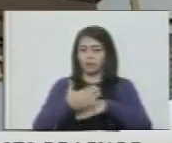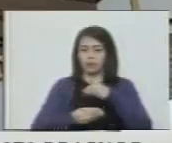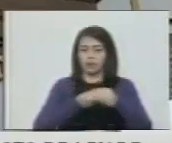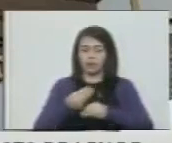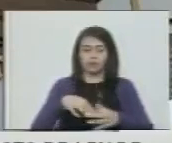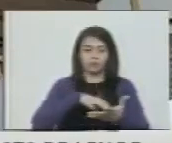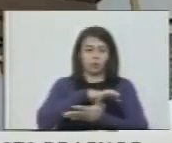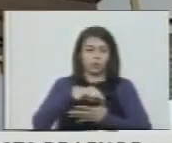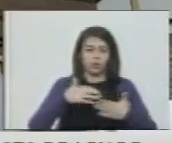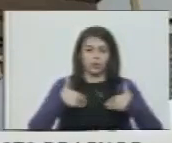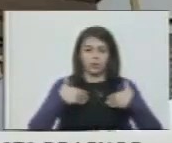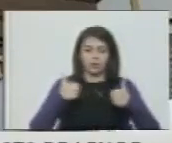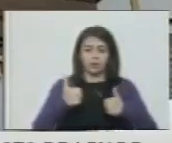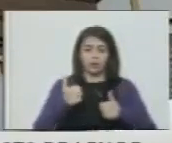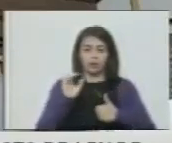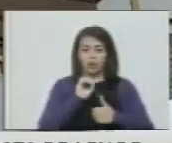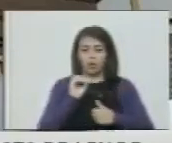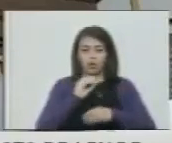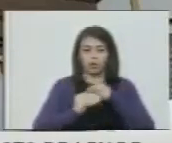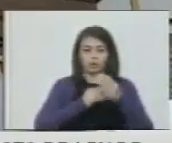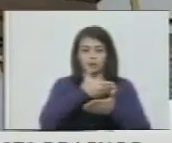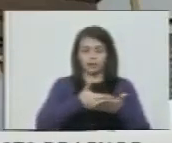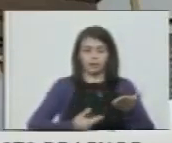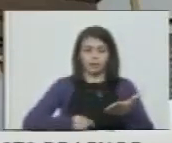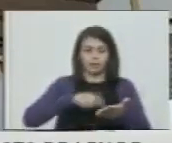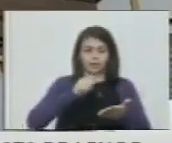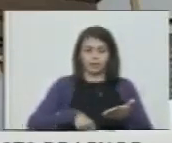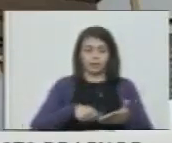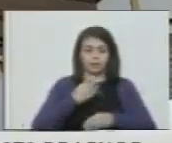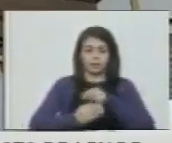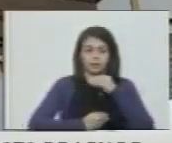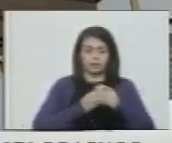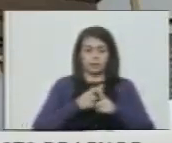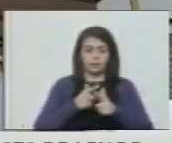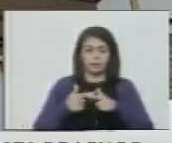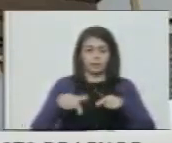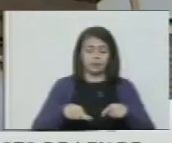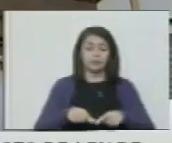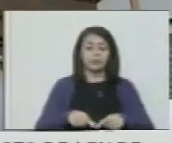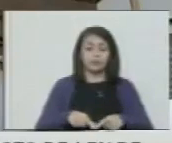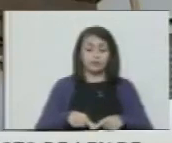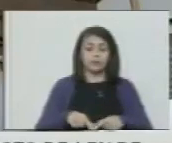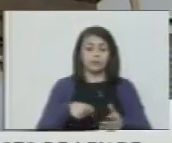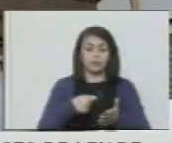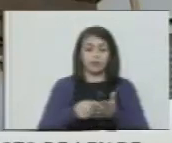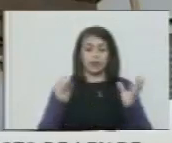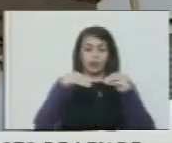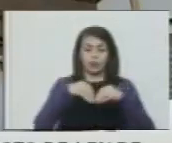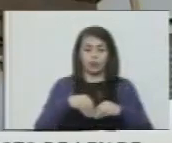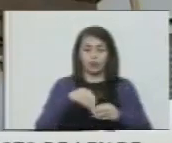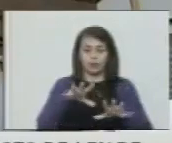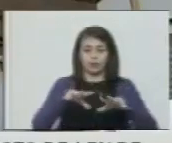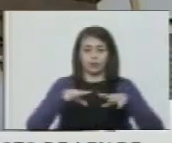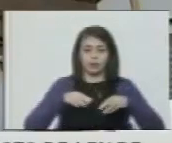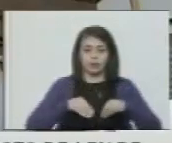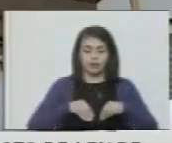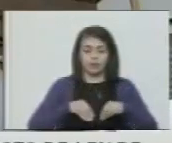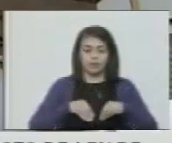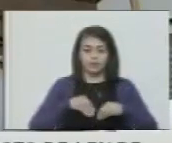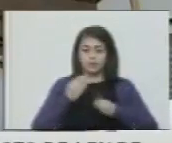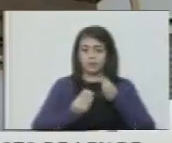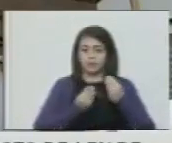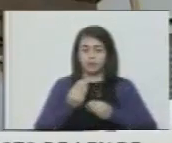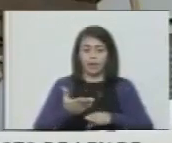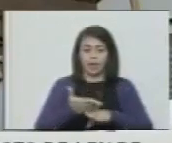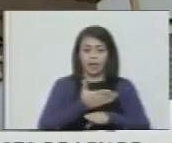los siniestros y reclamos objeto del contrato original que corresponde a la porción del negocio aceptado, en los